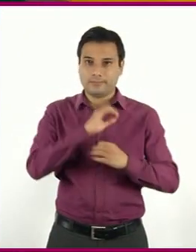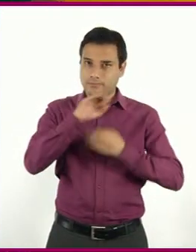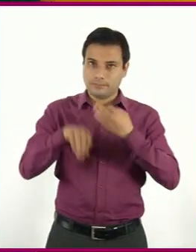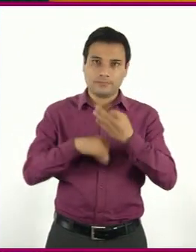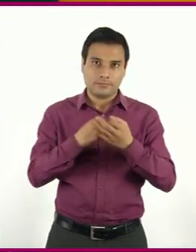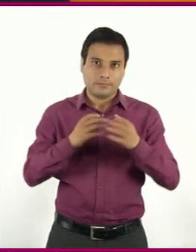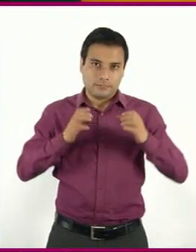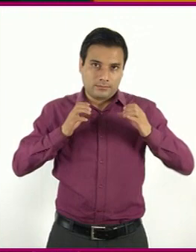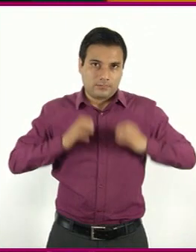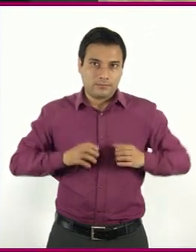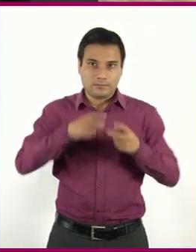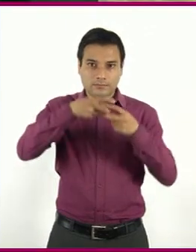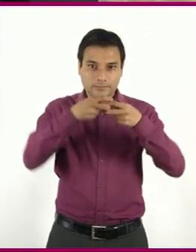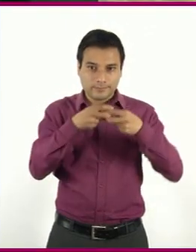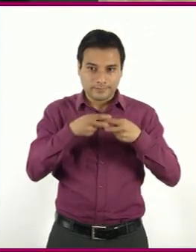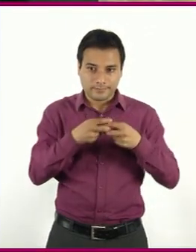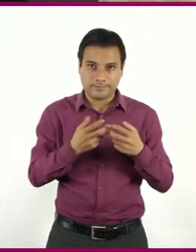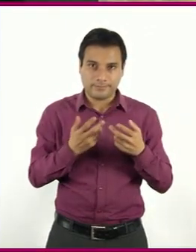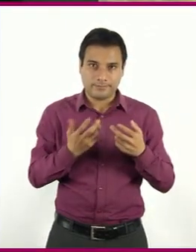nuevo, vamos para arriba.